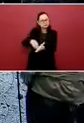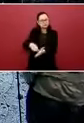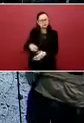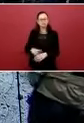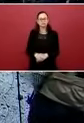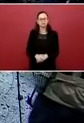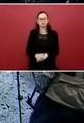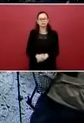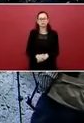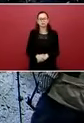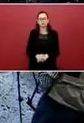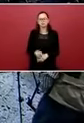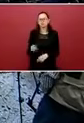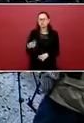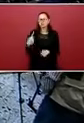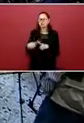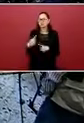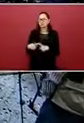¿Dijiste Bansefi?